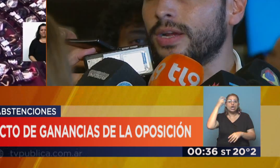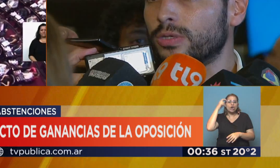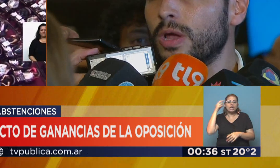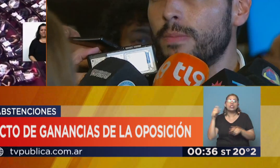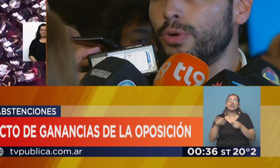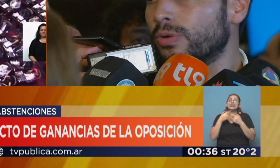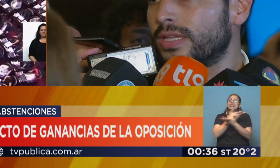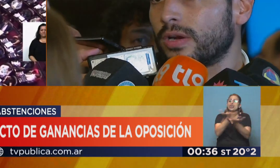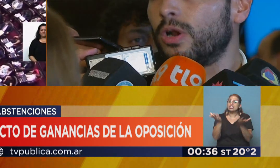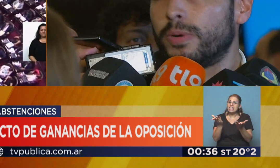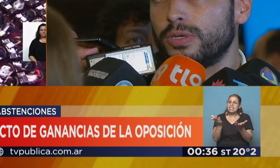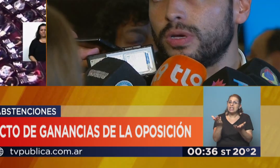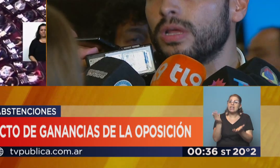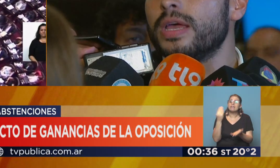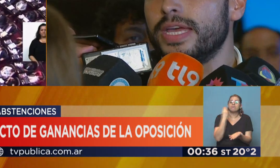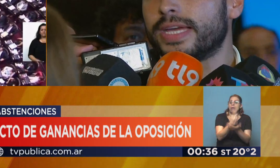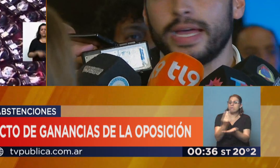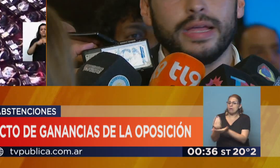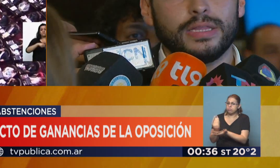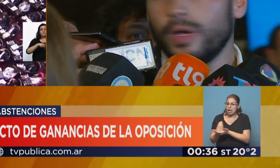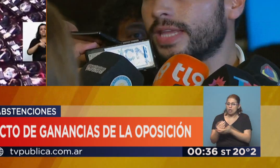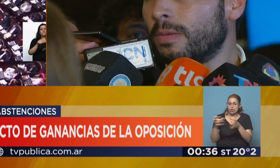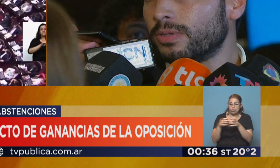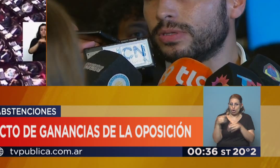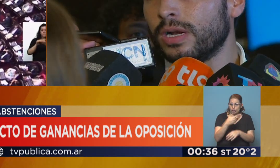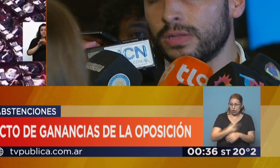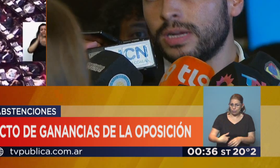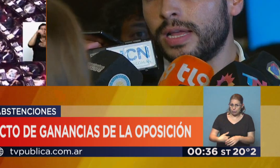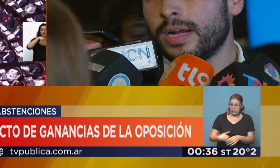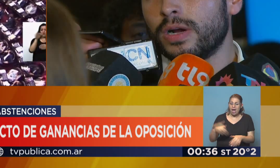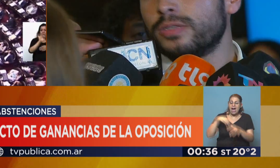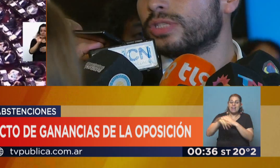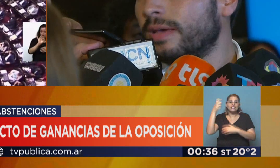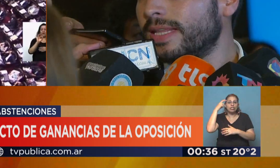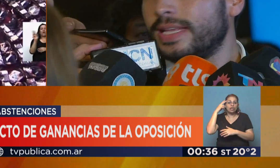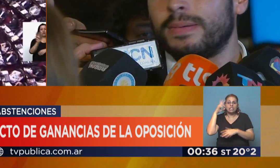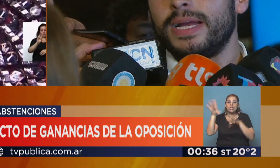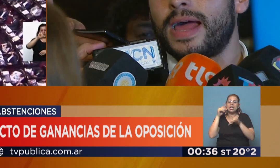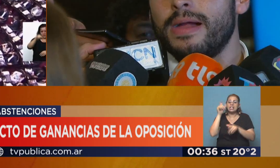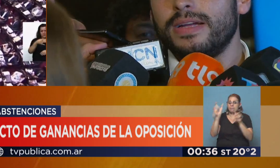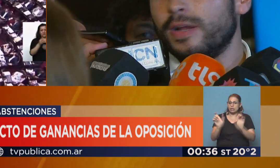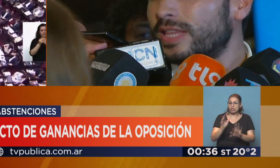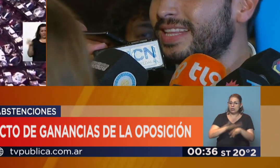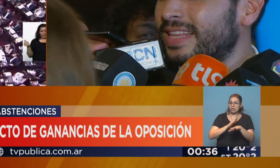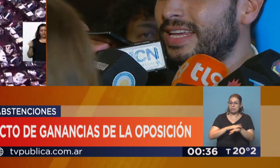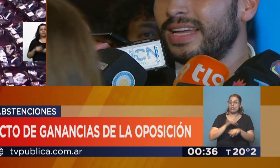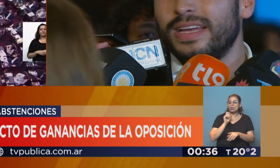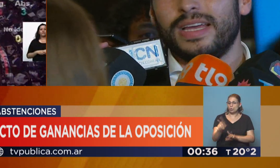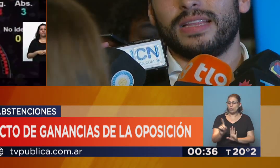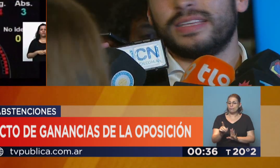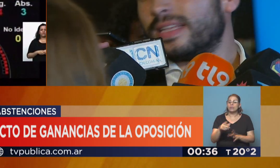sociedad que nos puso en este rol opositor y que dio esta composición en el Congreso, se debate de esta manera y nos tratan